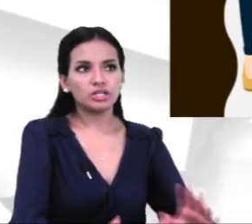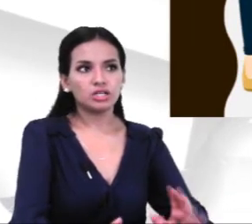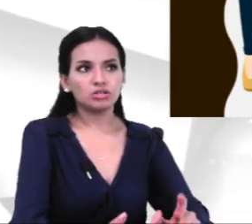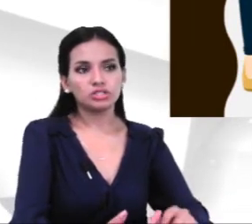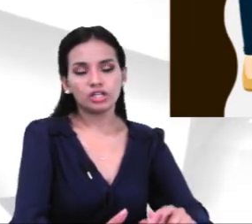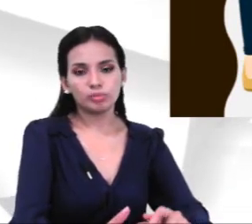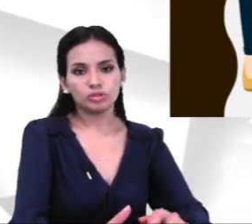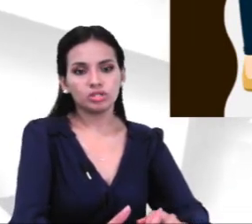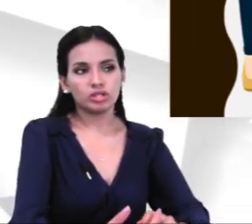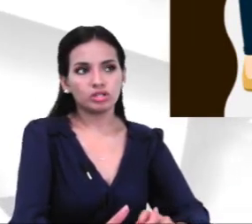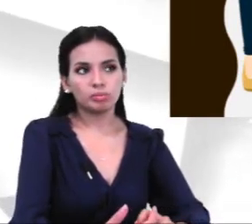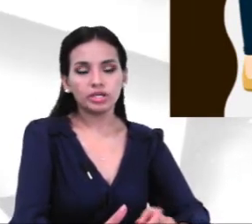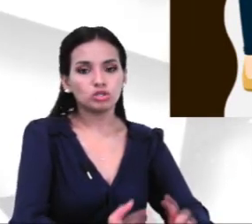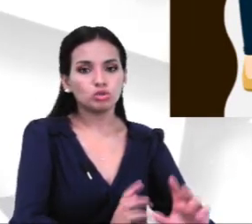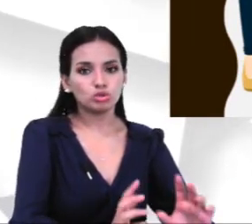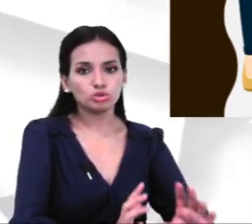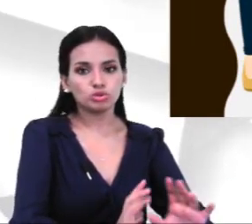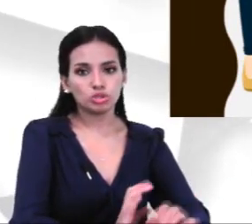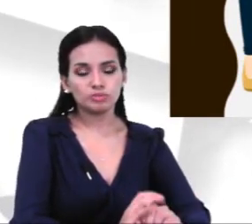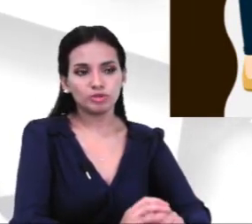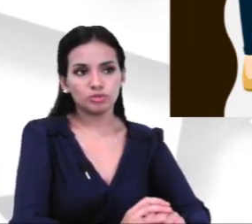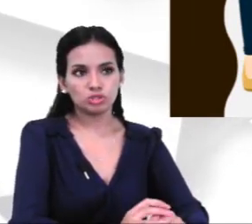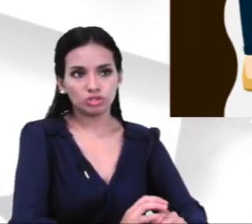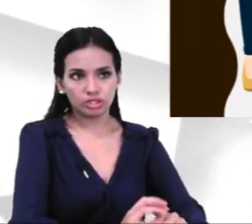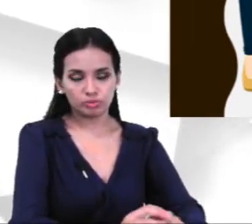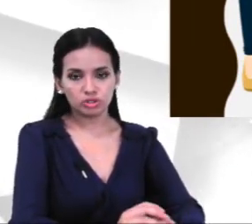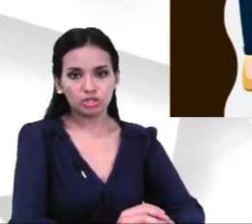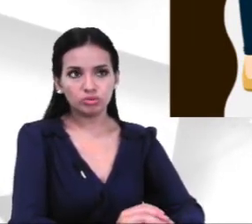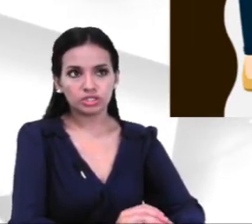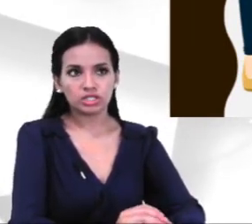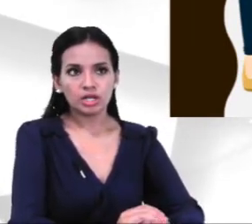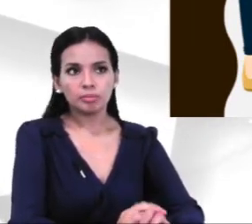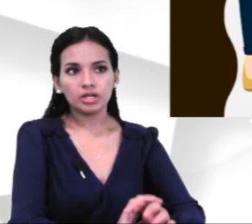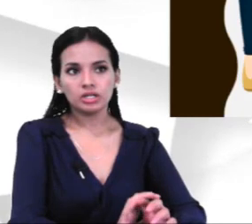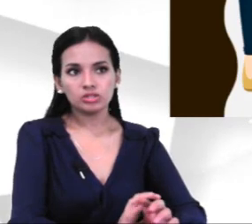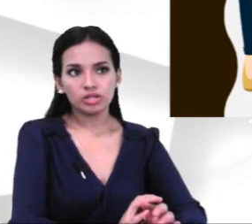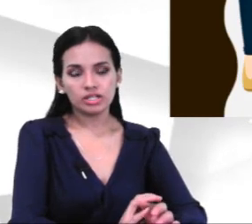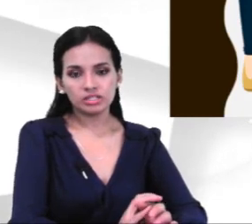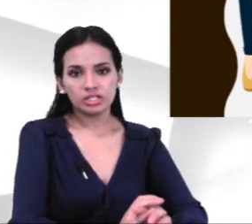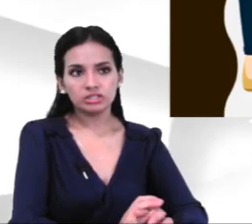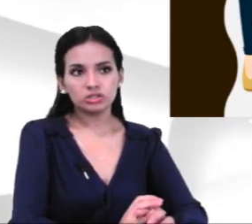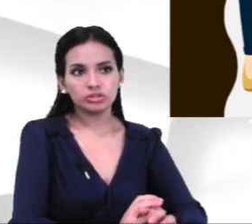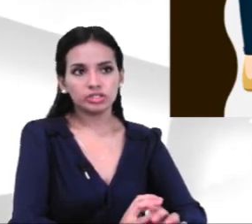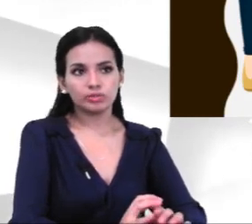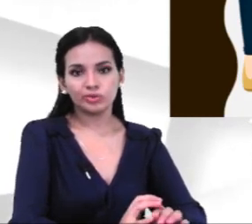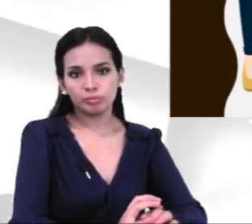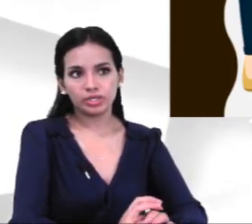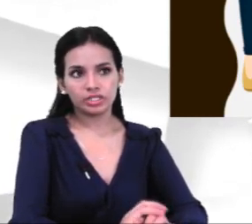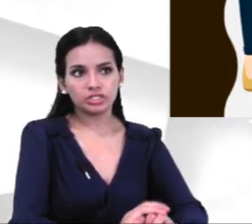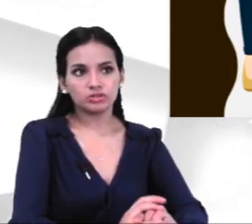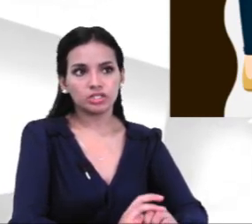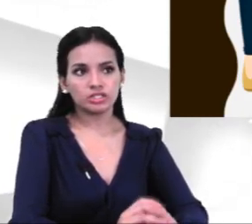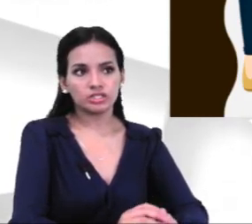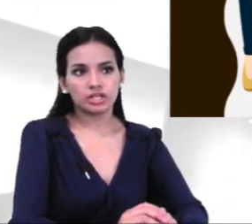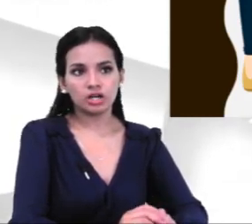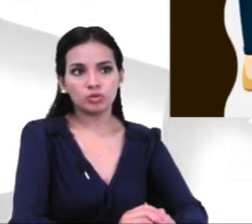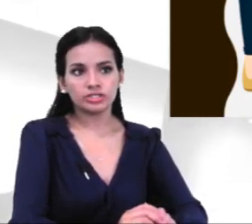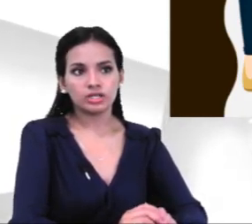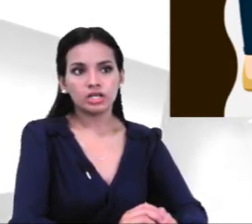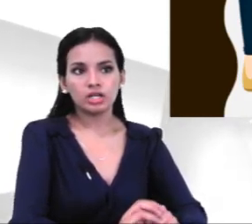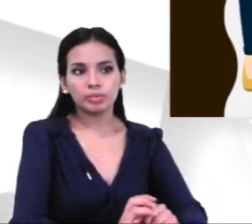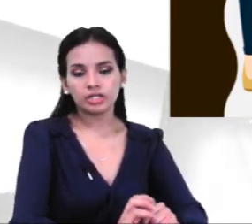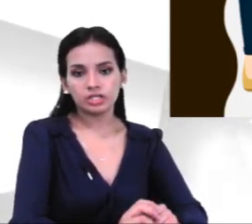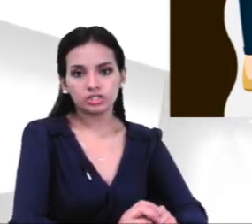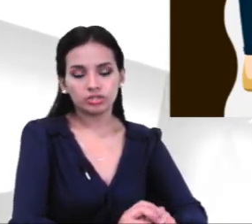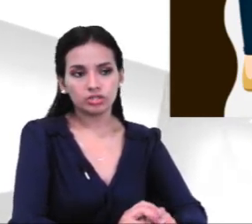las áreas marinas y costeras protegidas del país no son todas pero mencionemos algunas para el litoral atlántico tenemos el parque nacional jeannette kawas